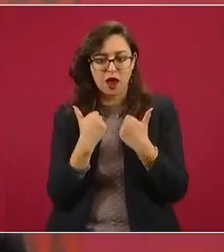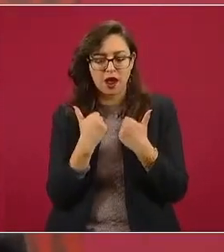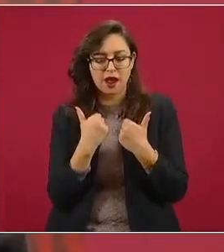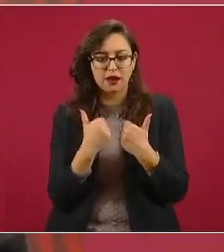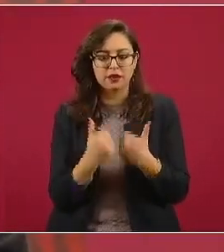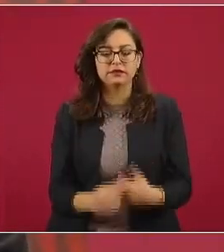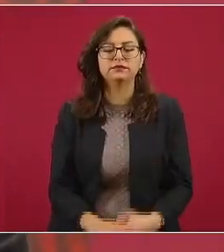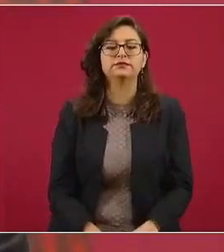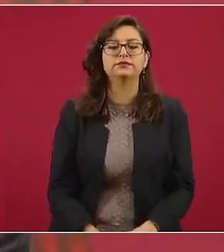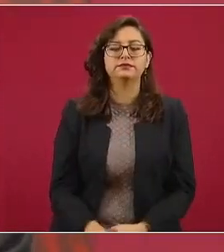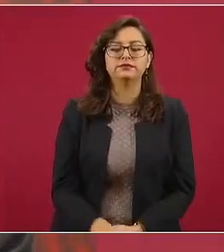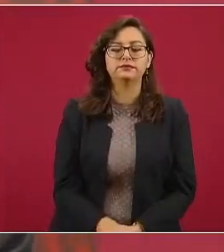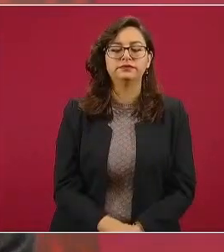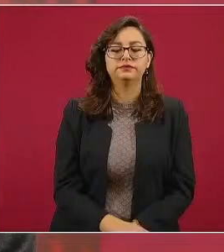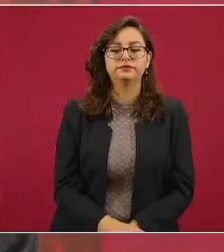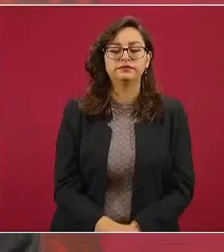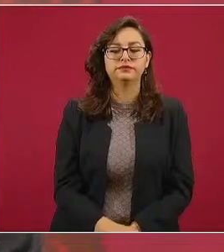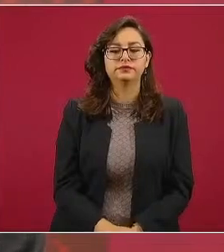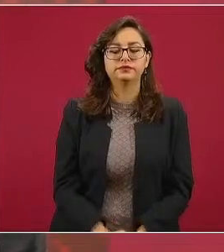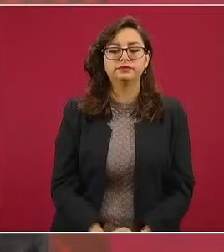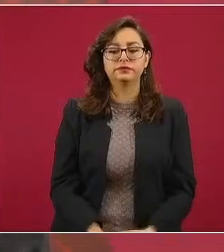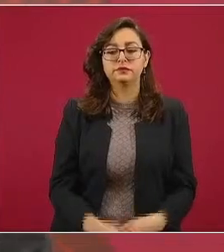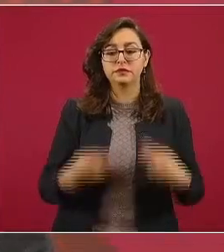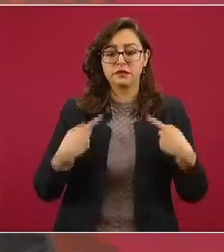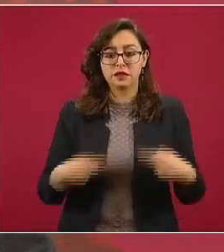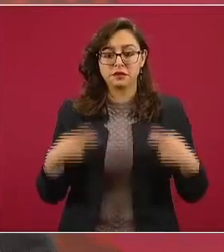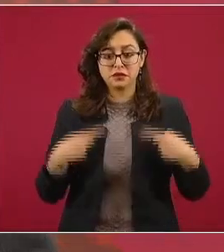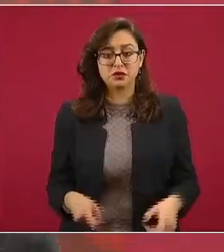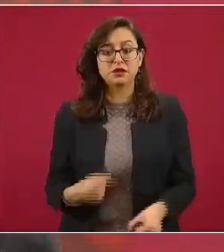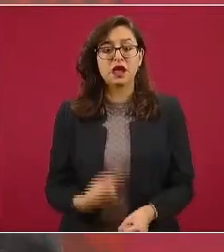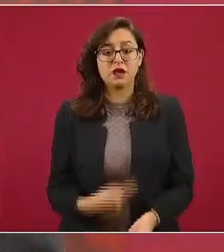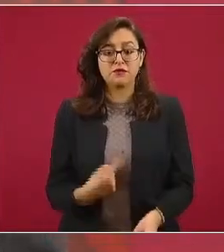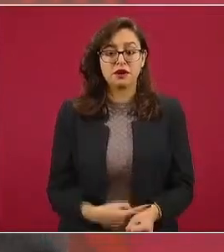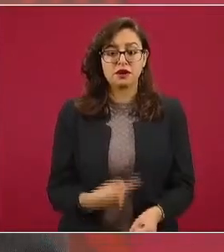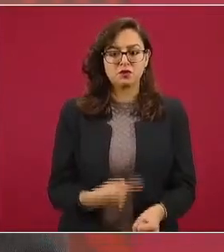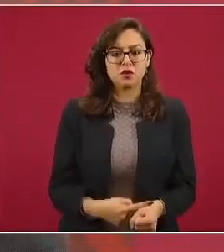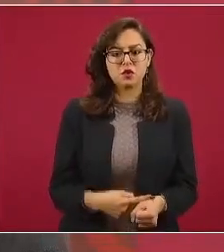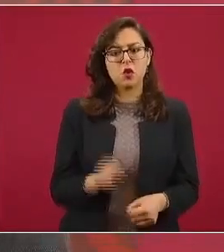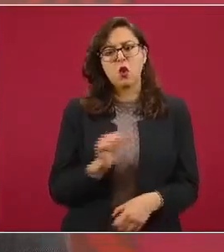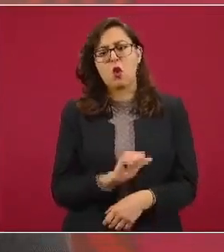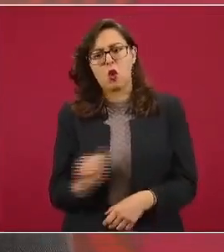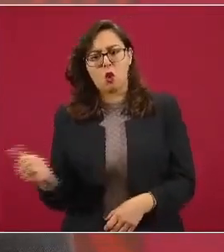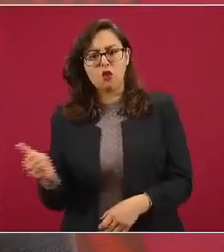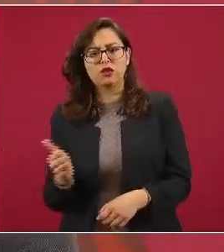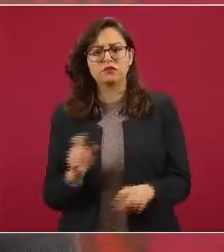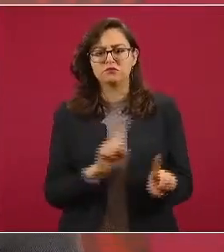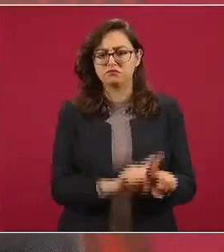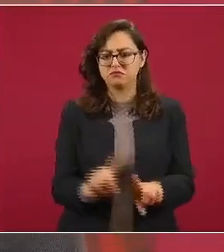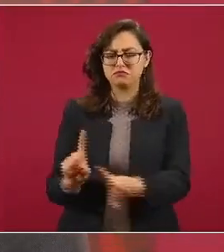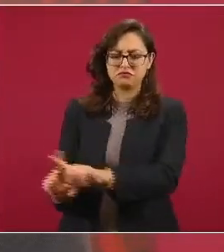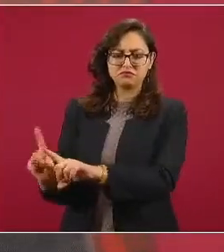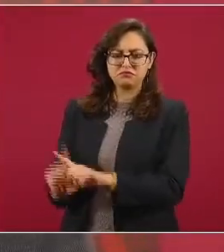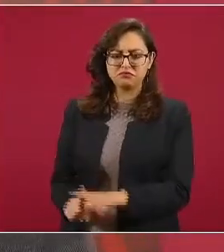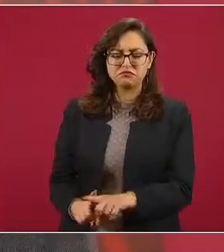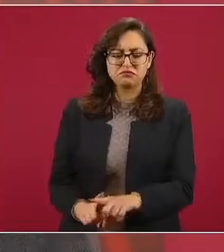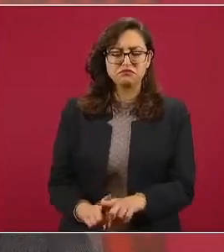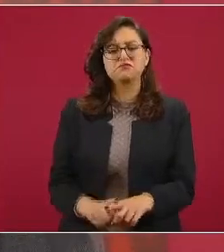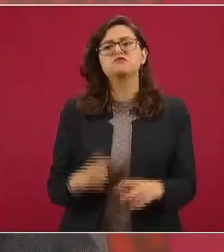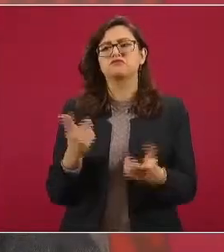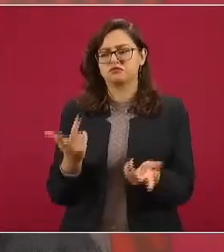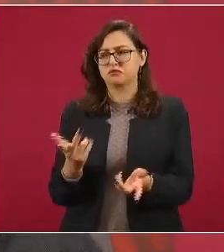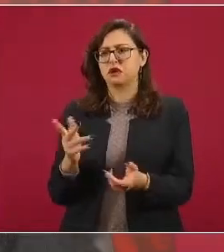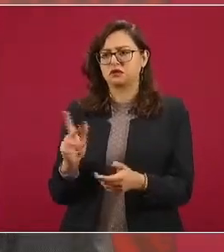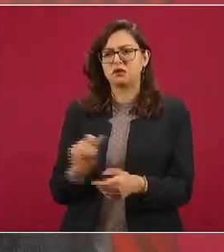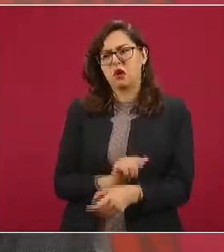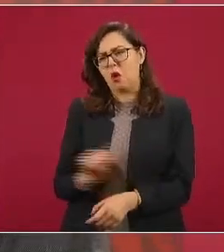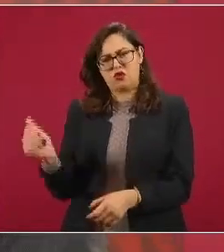Se atendían a enfermos de otros padecimientos en hospitales